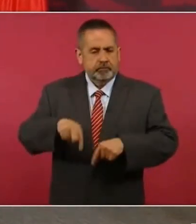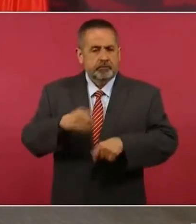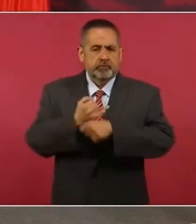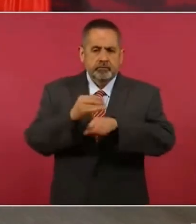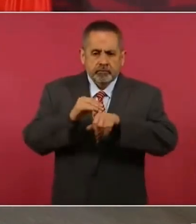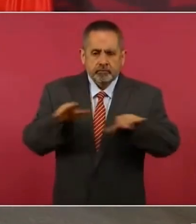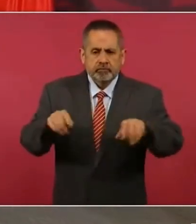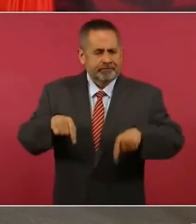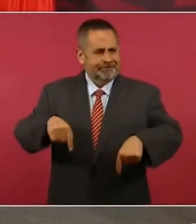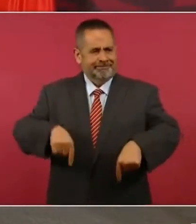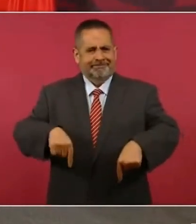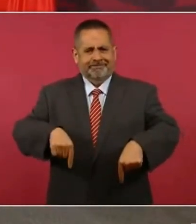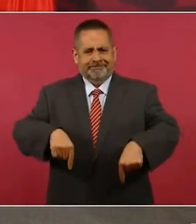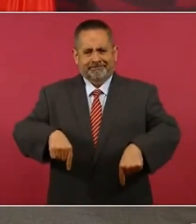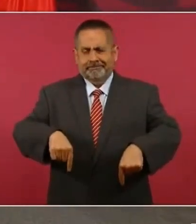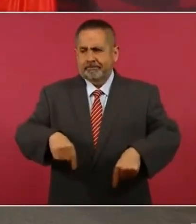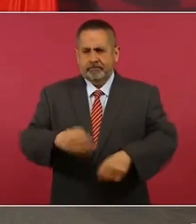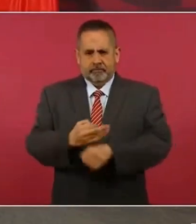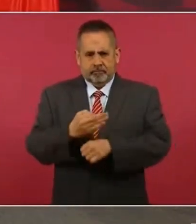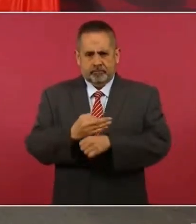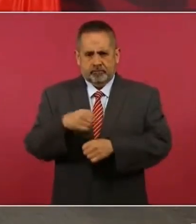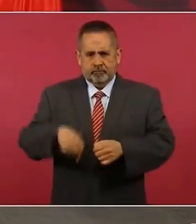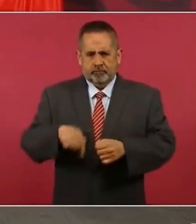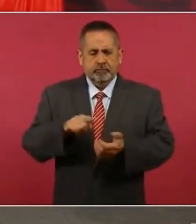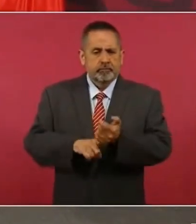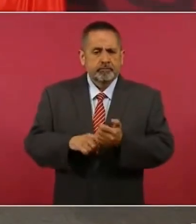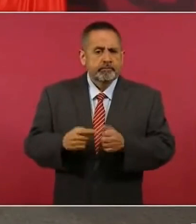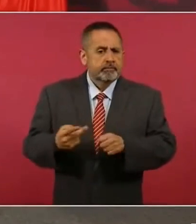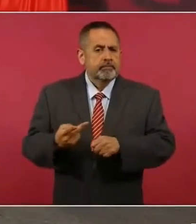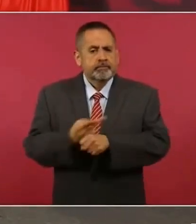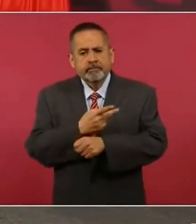informar aquí sobre los